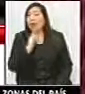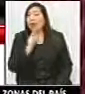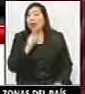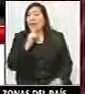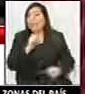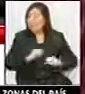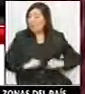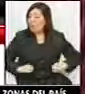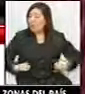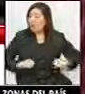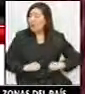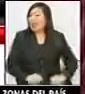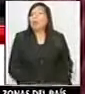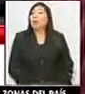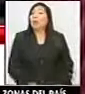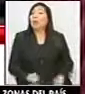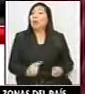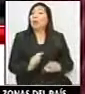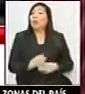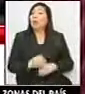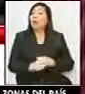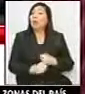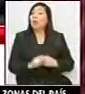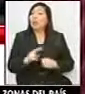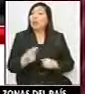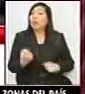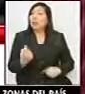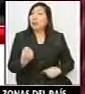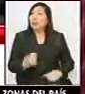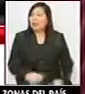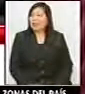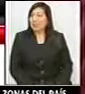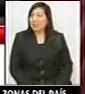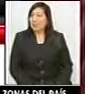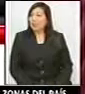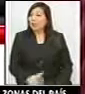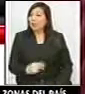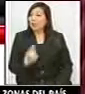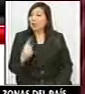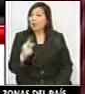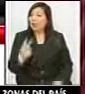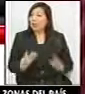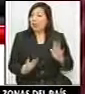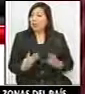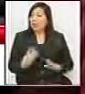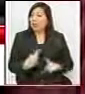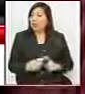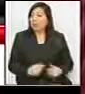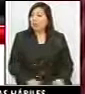panadería. Cuando ingresamos en el año 2011, continuamos, presidenta. Solamente hasta el 2014.